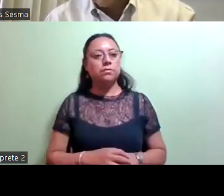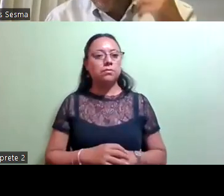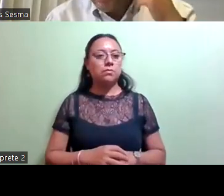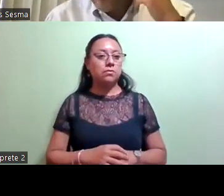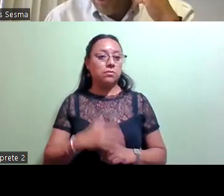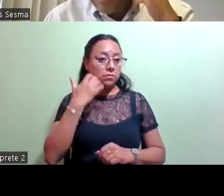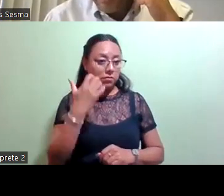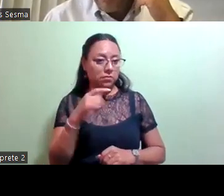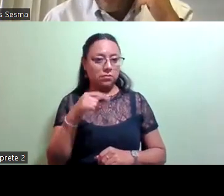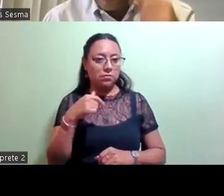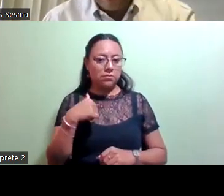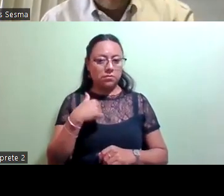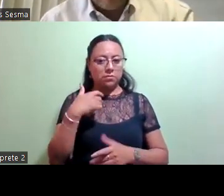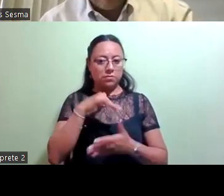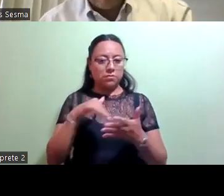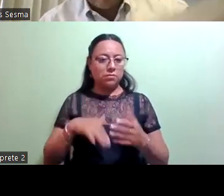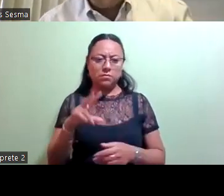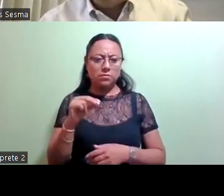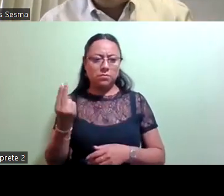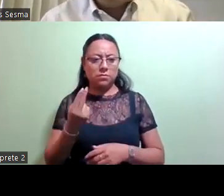las consideraciones. No, no es necesario.